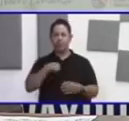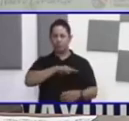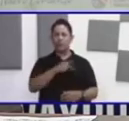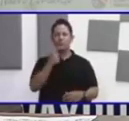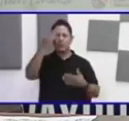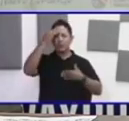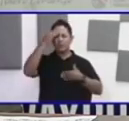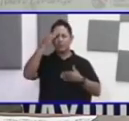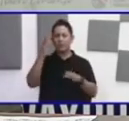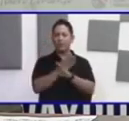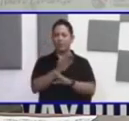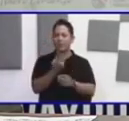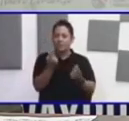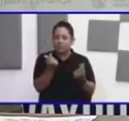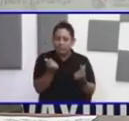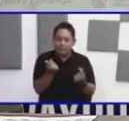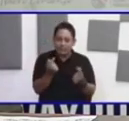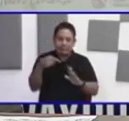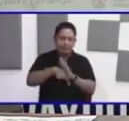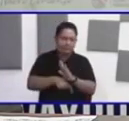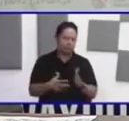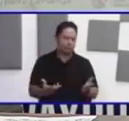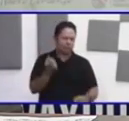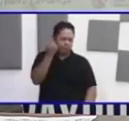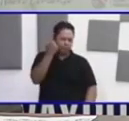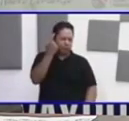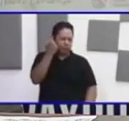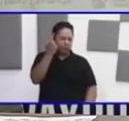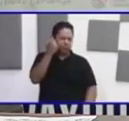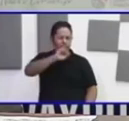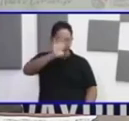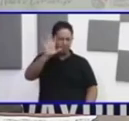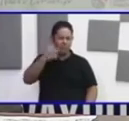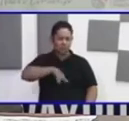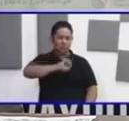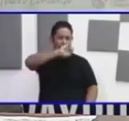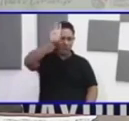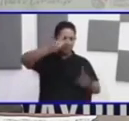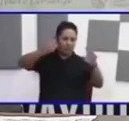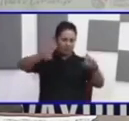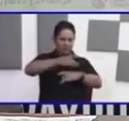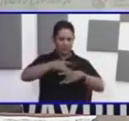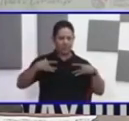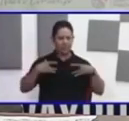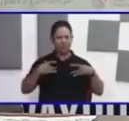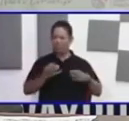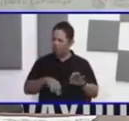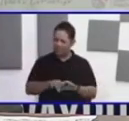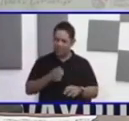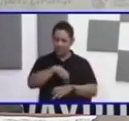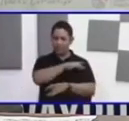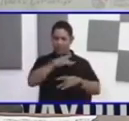problema económico por el cual estamos atravesando, pero también tenemos que tener claro el tema de la salud. Si tenemos una buena